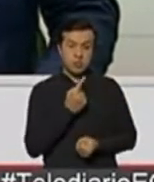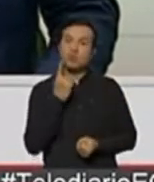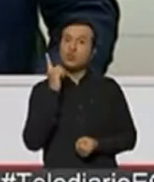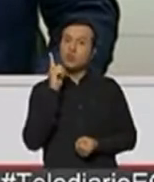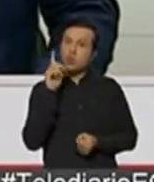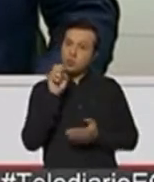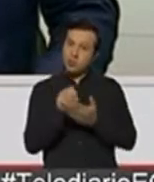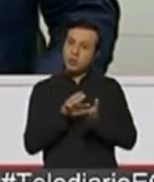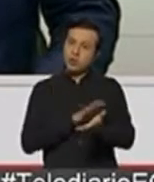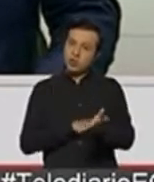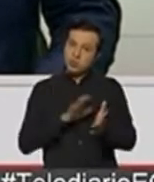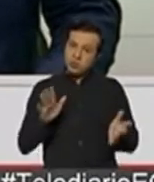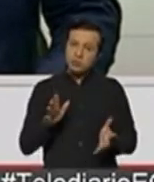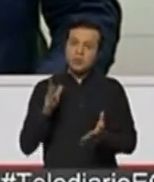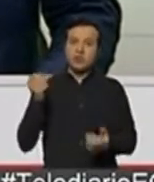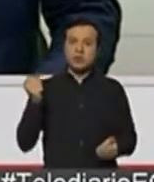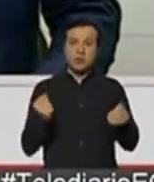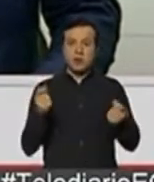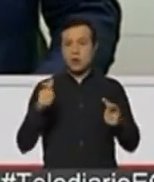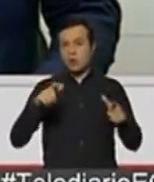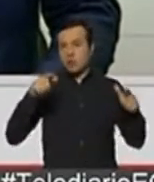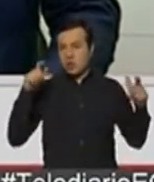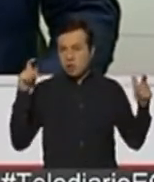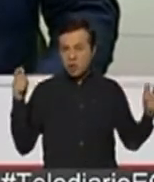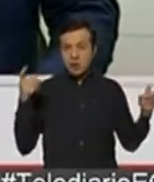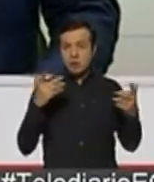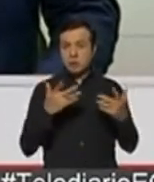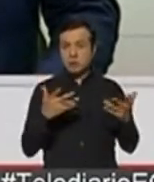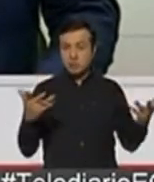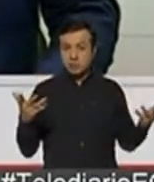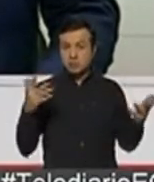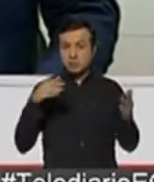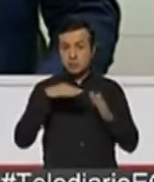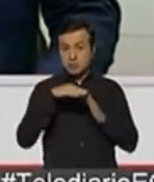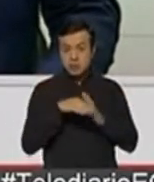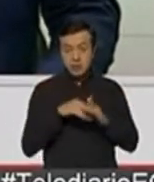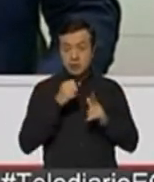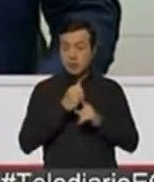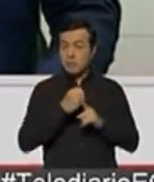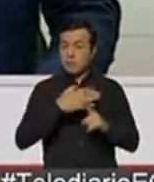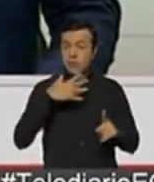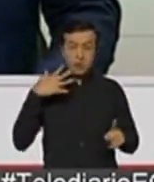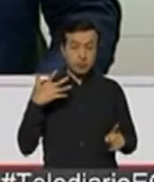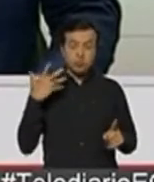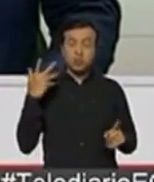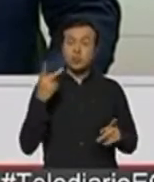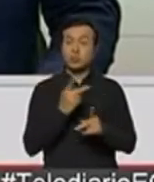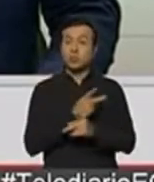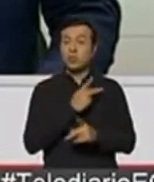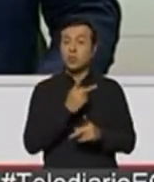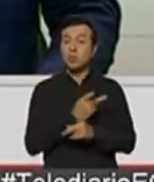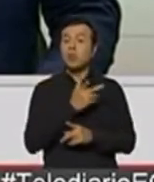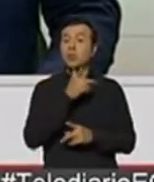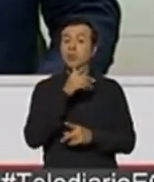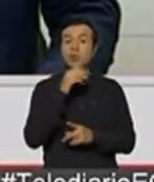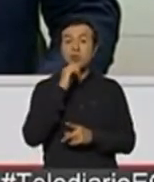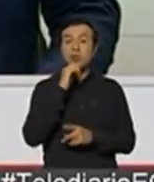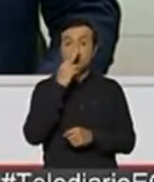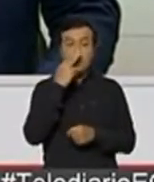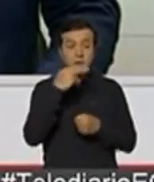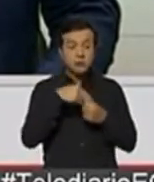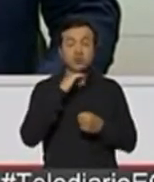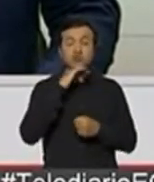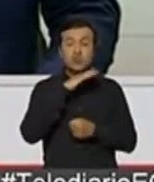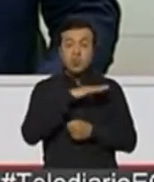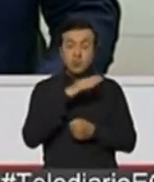de proyectos de transporte masivo eficientes que disminuyan el impacto que se tiene por parte del combustible fósil en